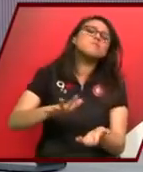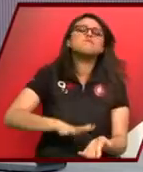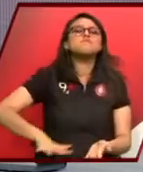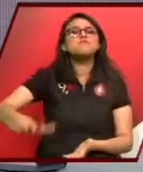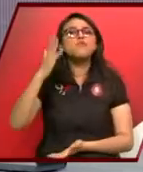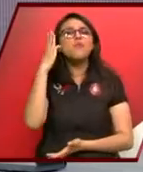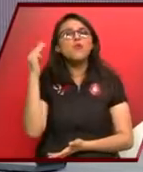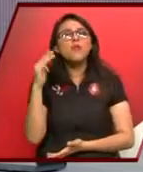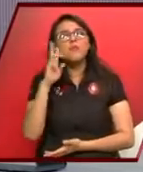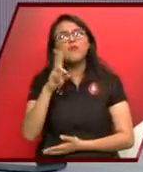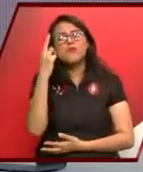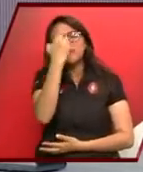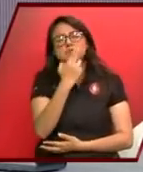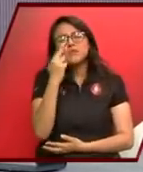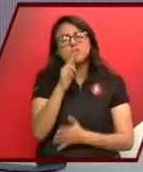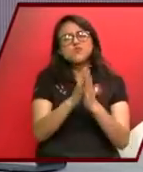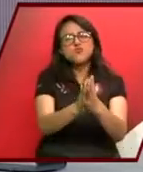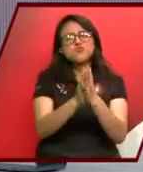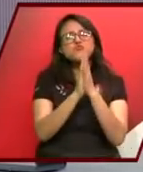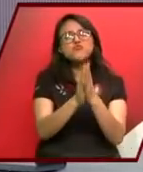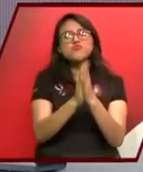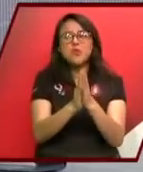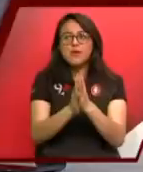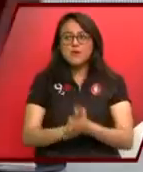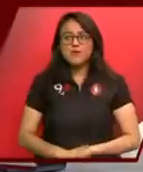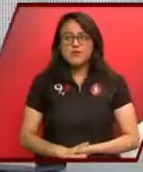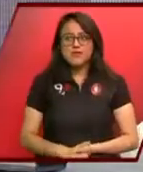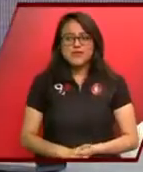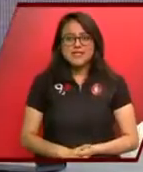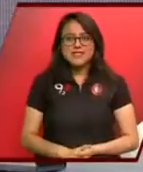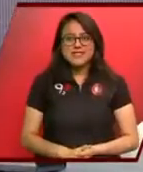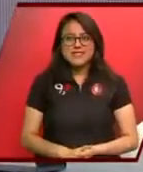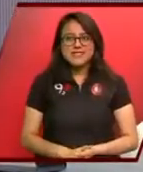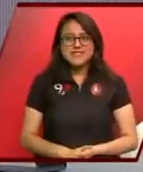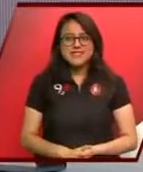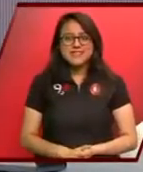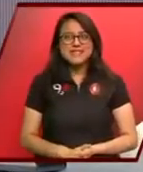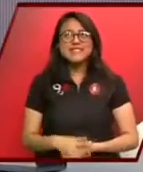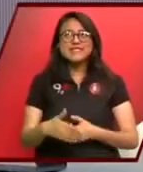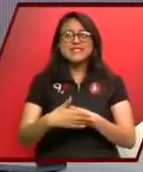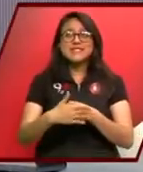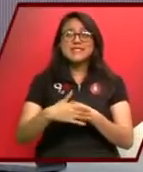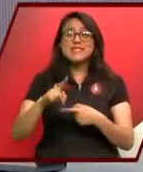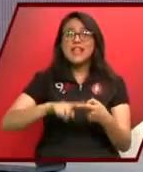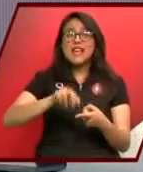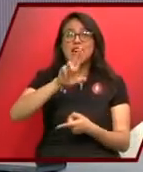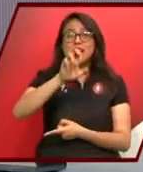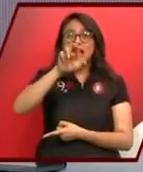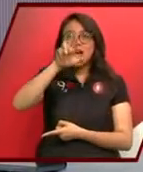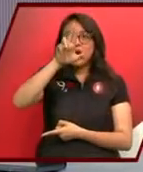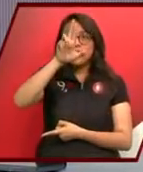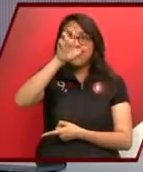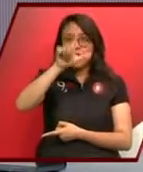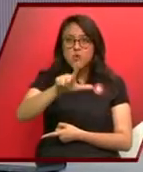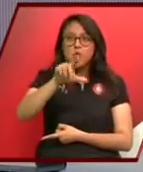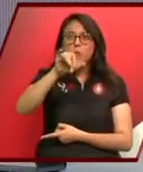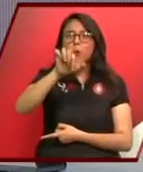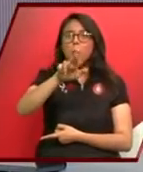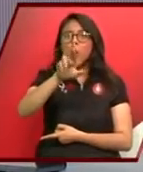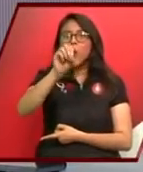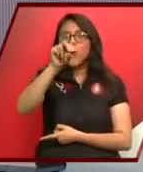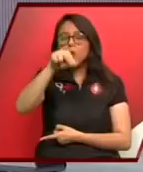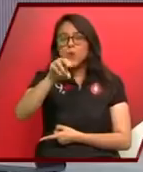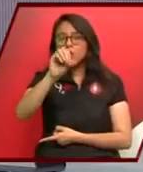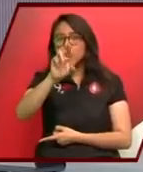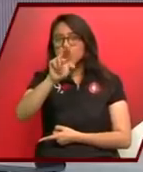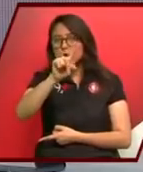le den una revisadita, ¿no? Alberquitas de lodo. Raúl Morón Orozco, presidente municipal de Morelia.